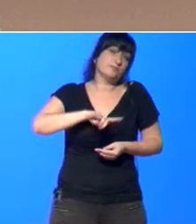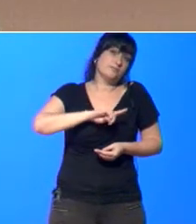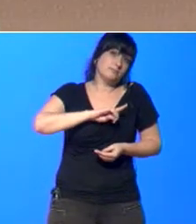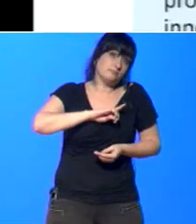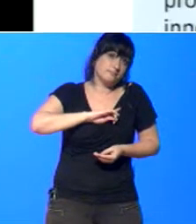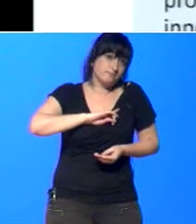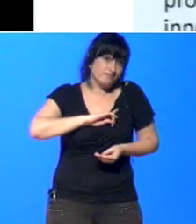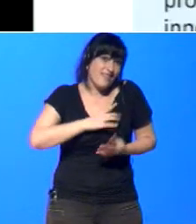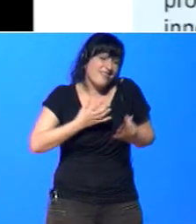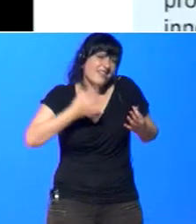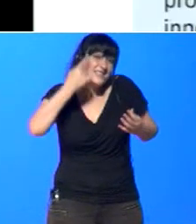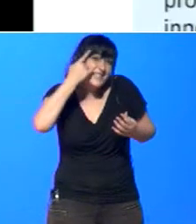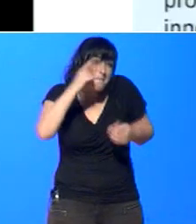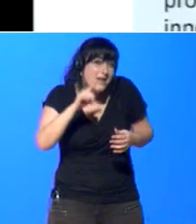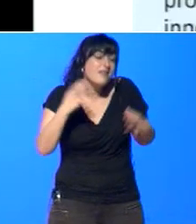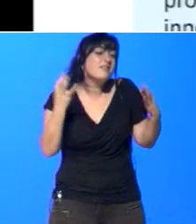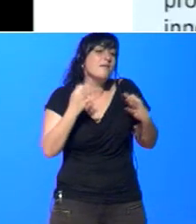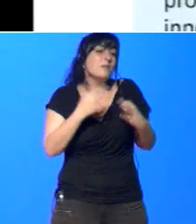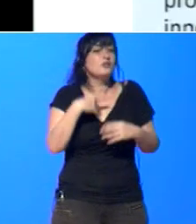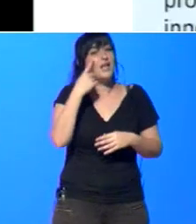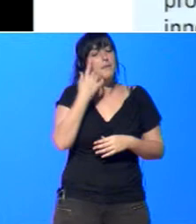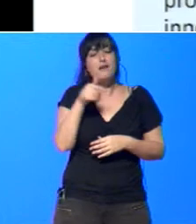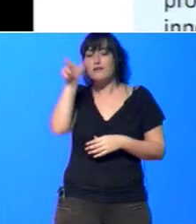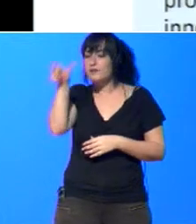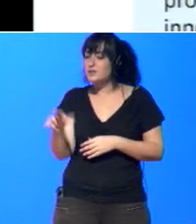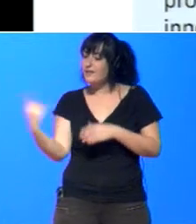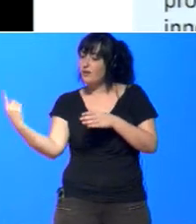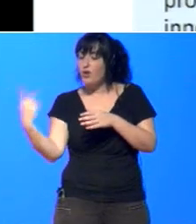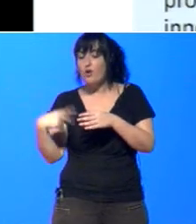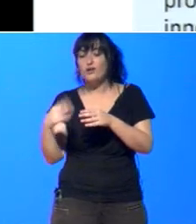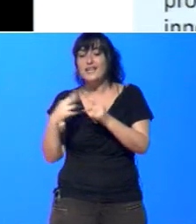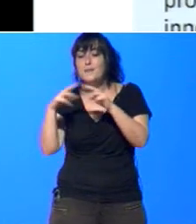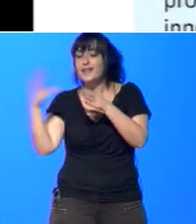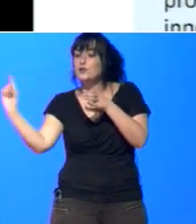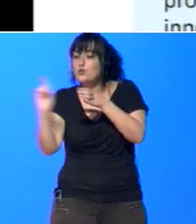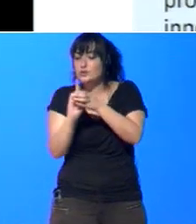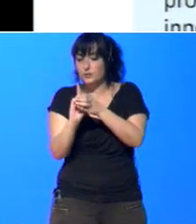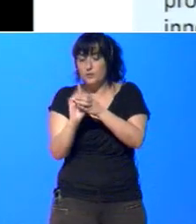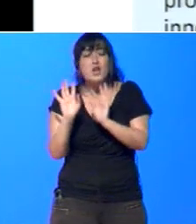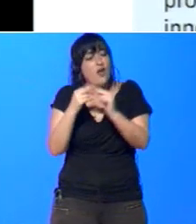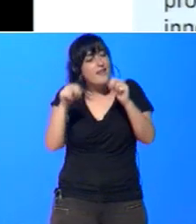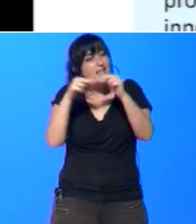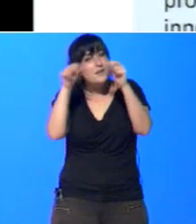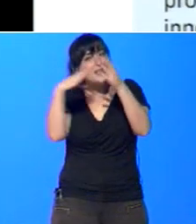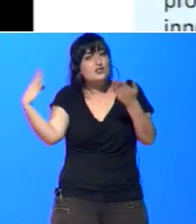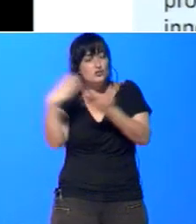tendríamos que ser conscientes de lo que supone el currículum inclusivo a todos los niveles. A mí me parece que este cambio va a necesitar varios años. También se ha mencionado